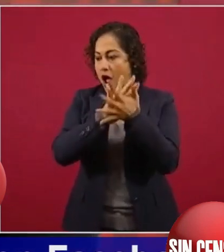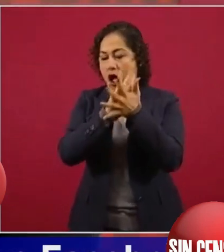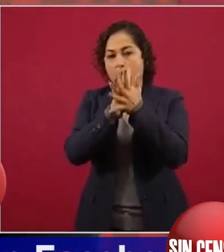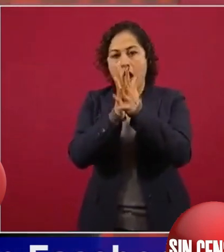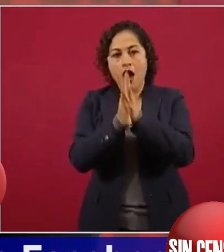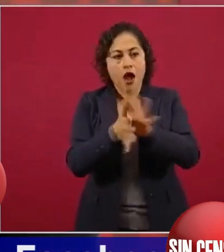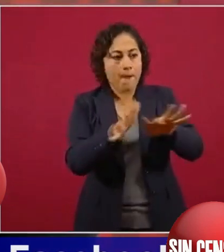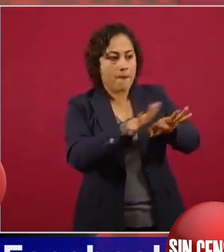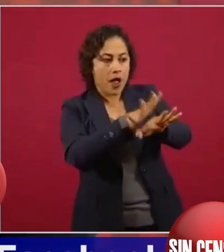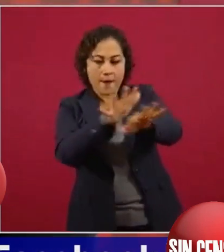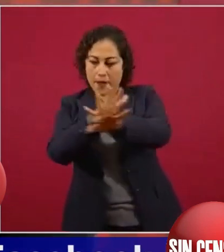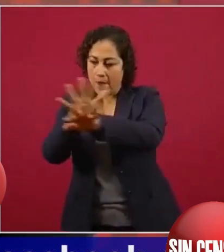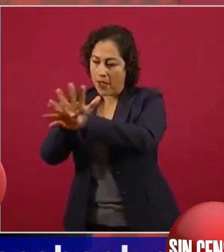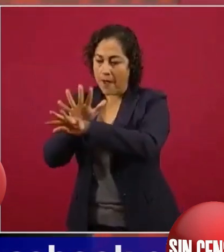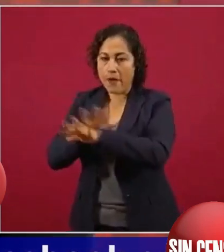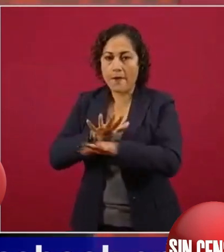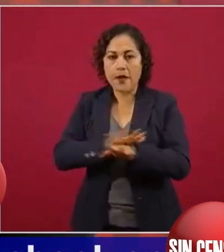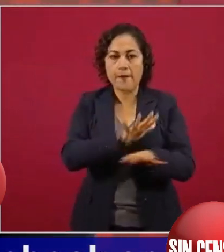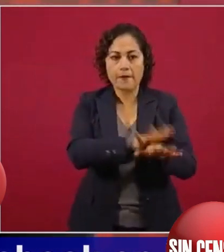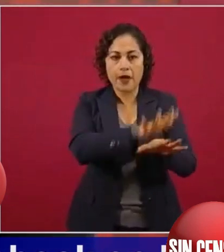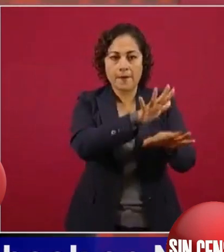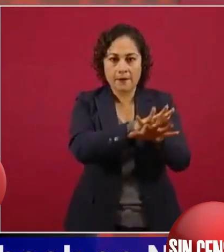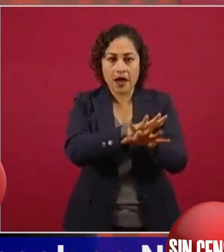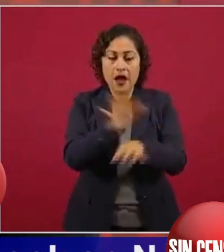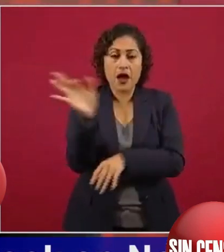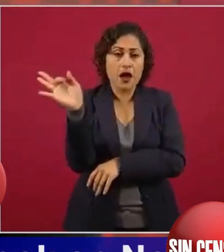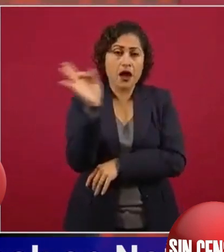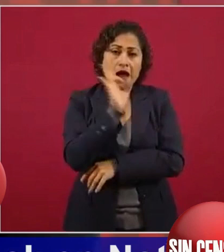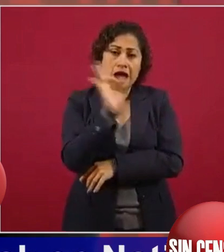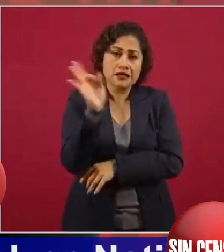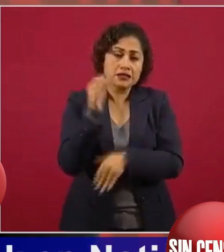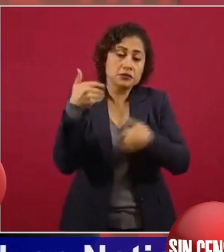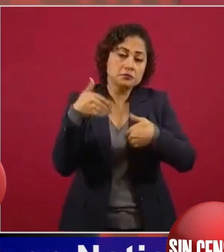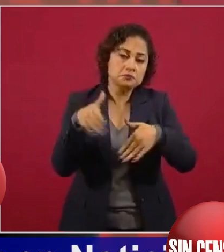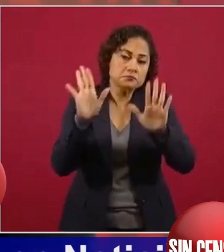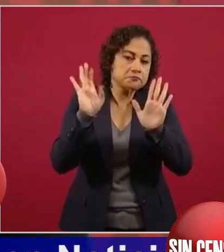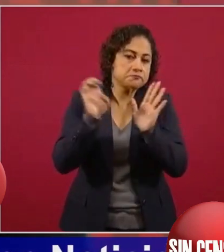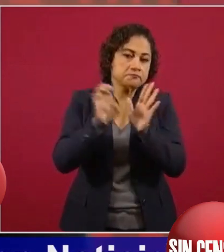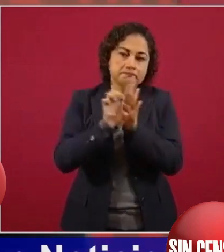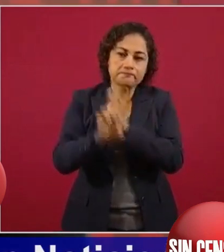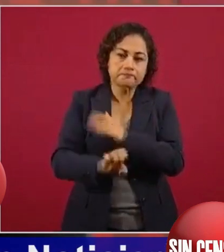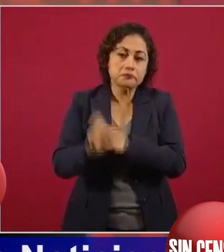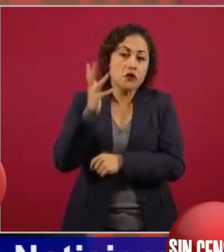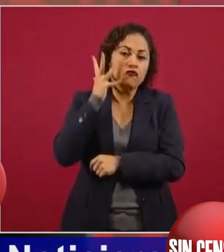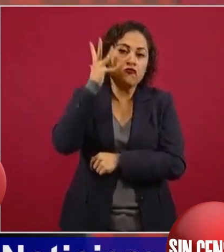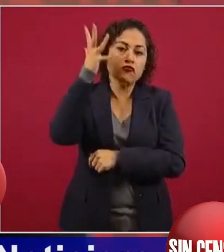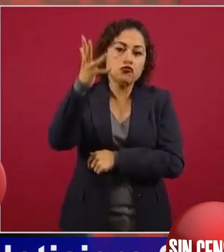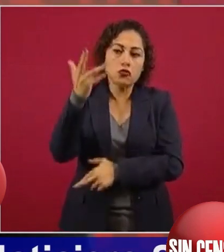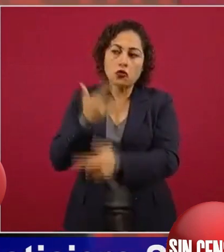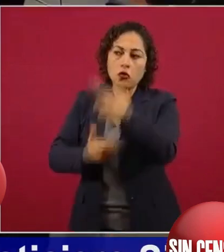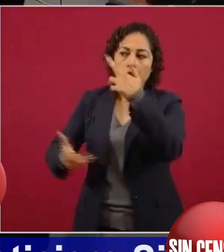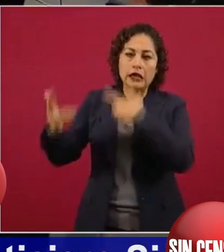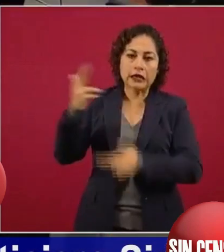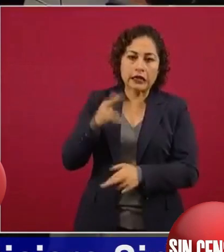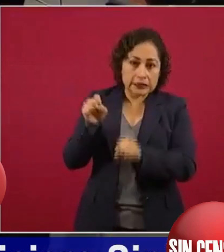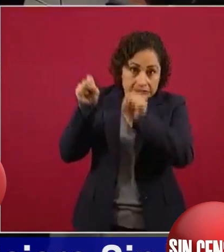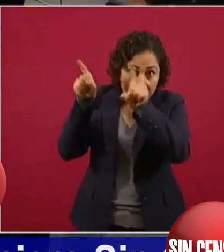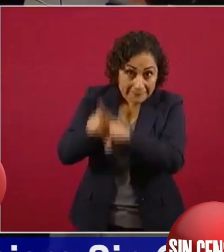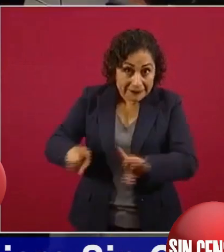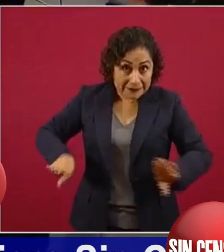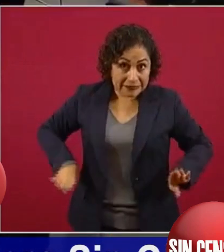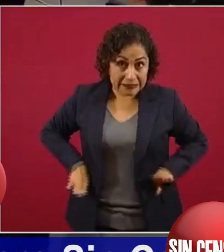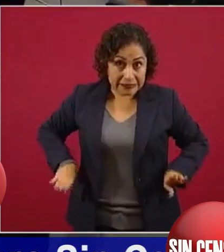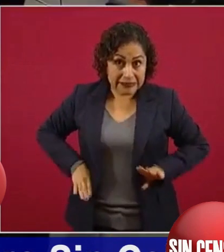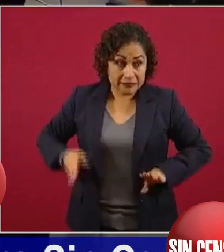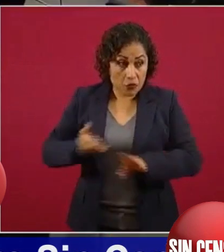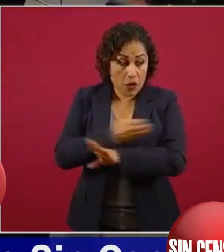para que les cueste trabajo en el caso de que regresen, que